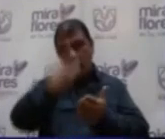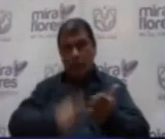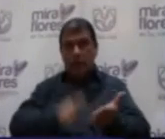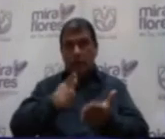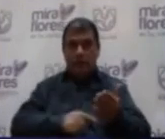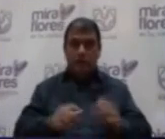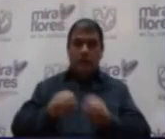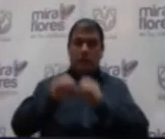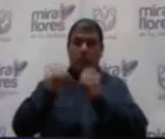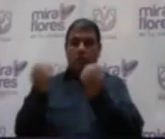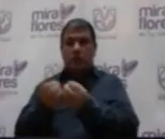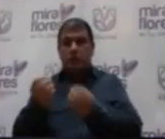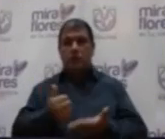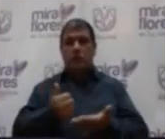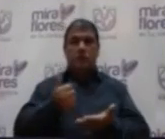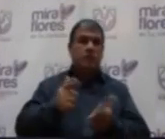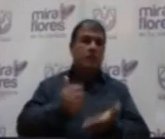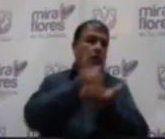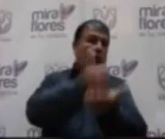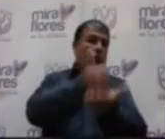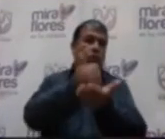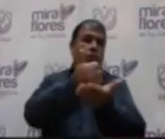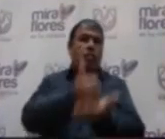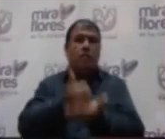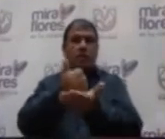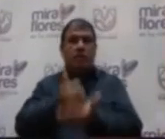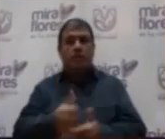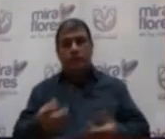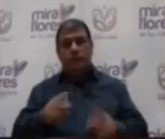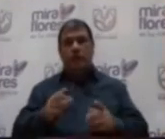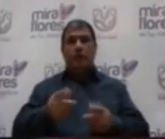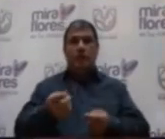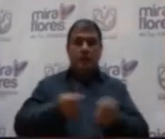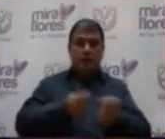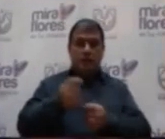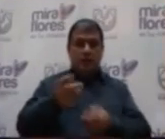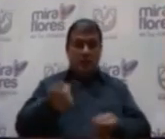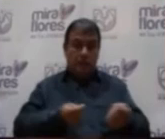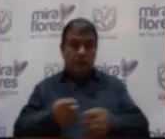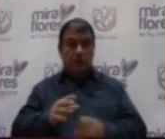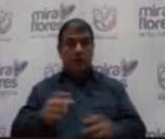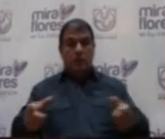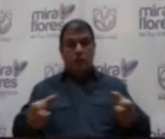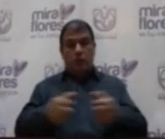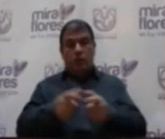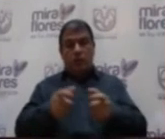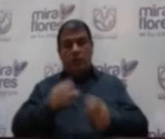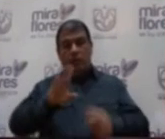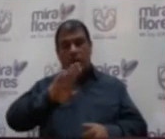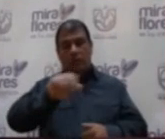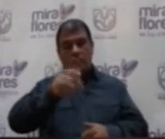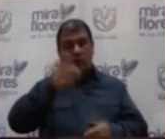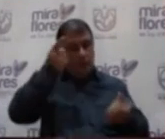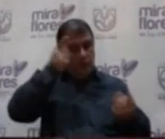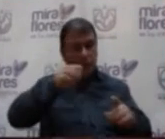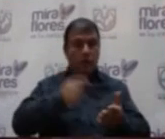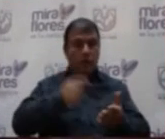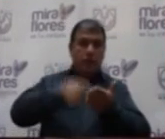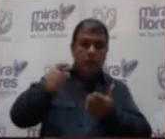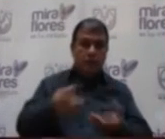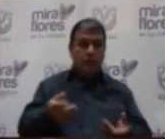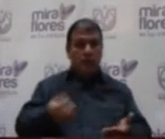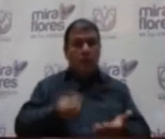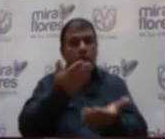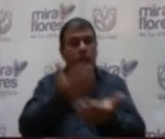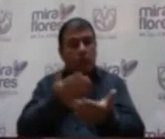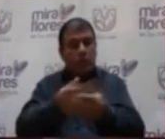entidades benéficas que están en la gerencia de administración y es el comité de bajas de acuerdo a la ordenanza quien propone al